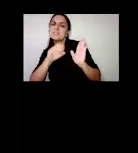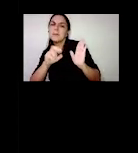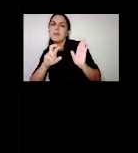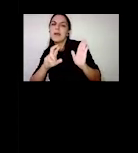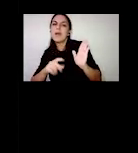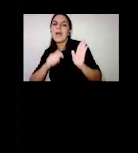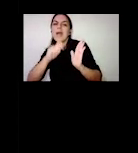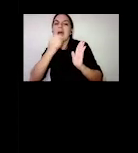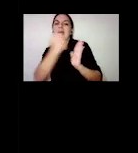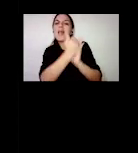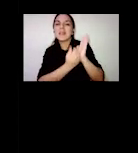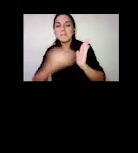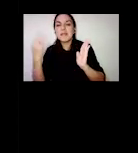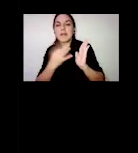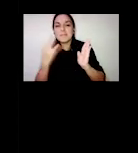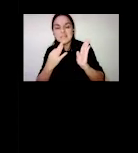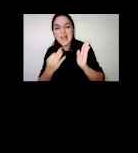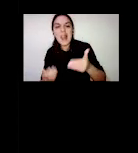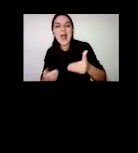de acciones y participaciones societarias.